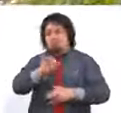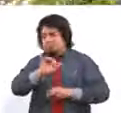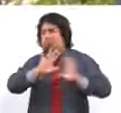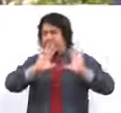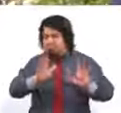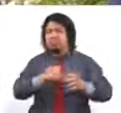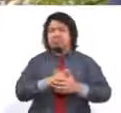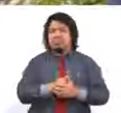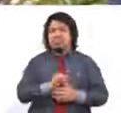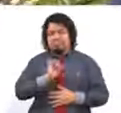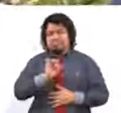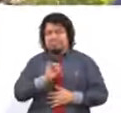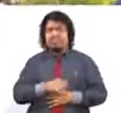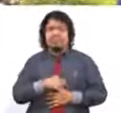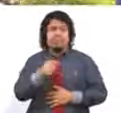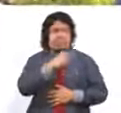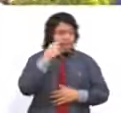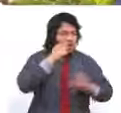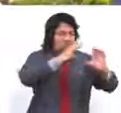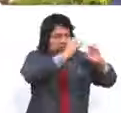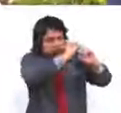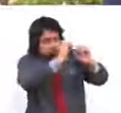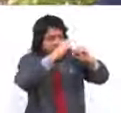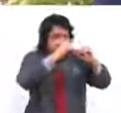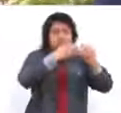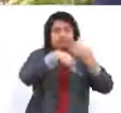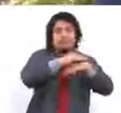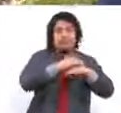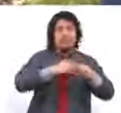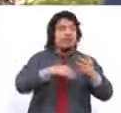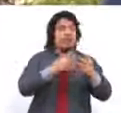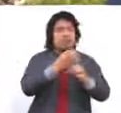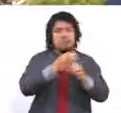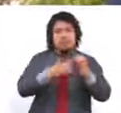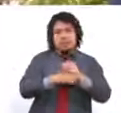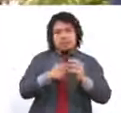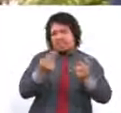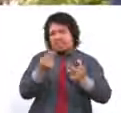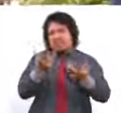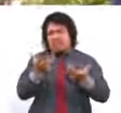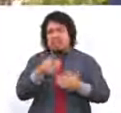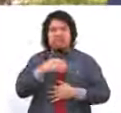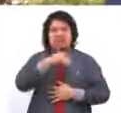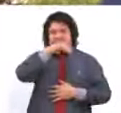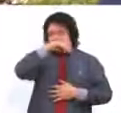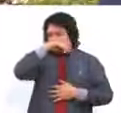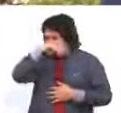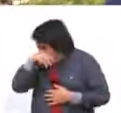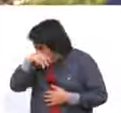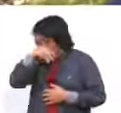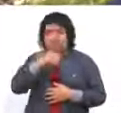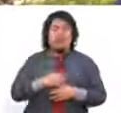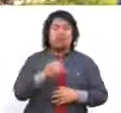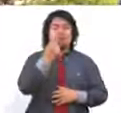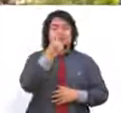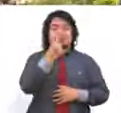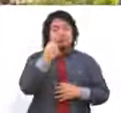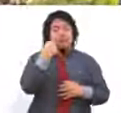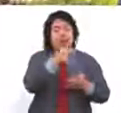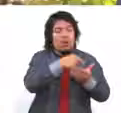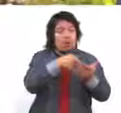previos de topografía y otras acciones que tienen que realizar. Está por definirse una estación nada más,